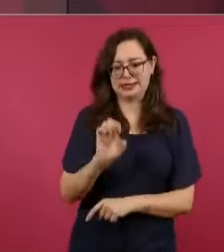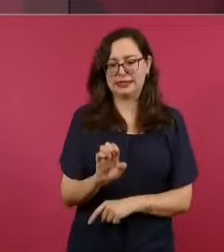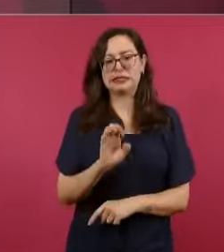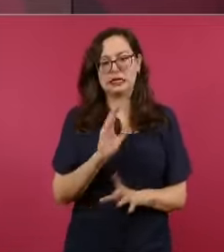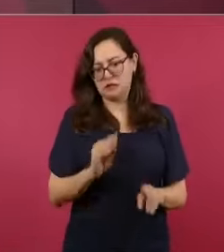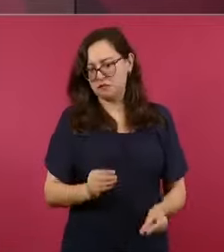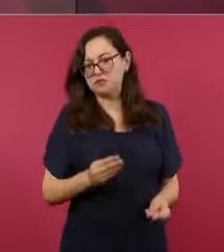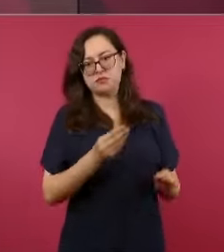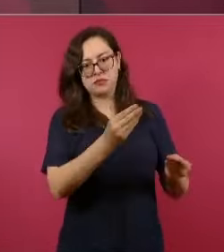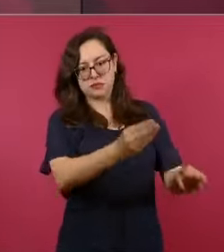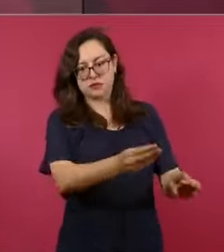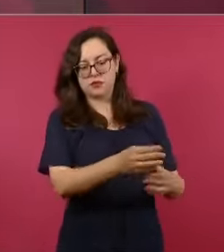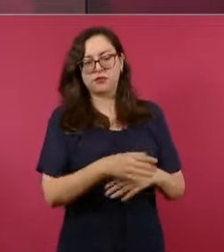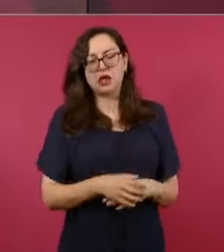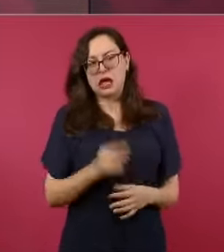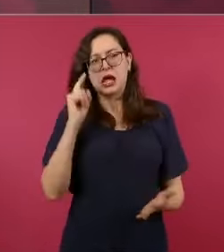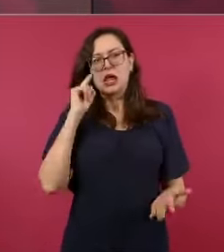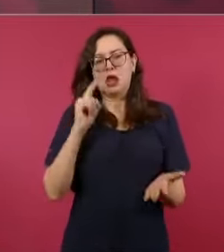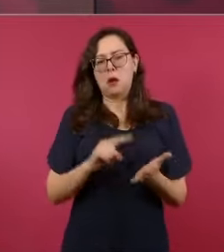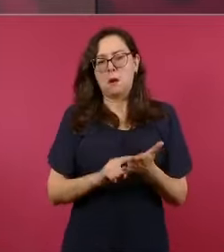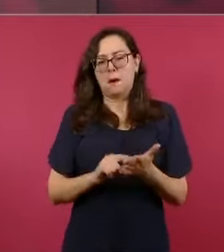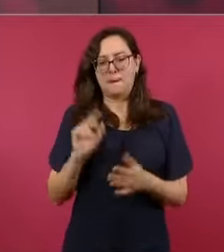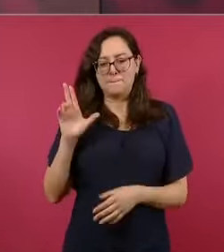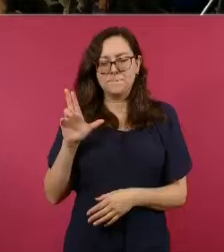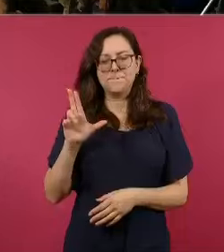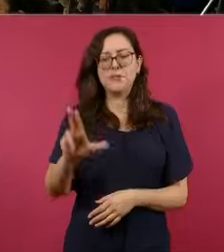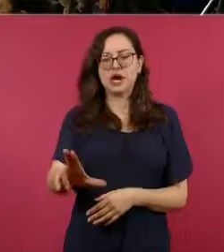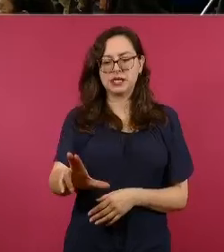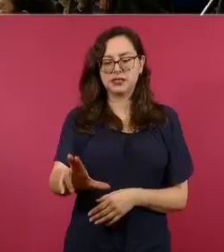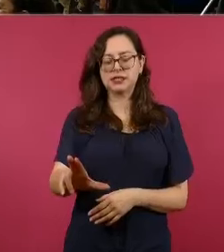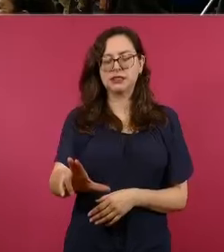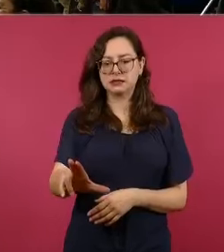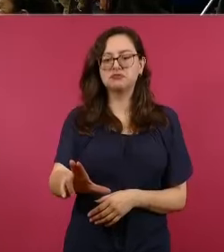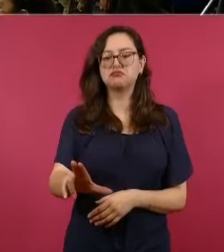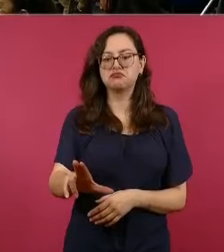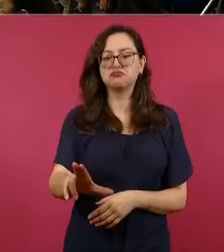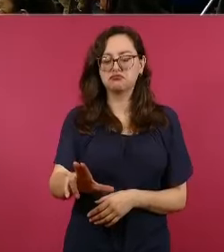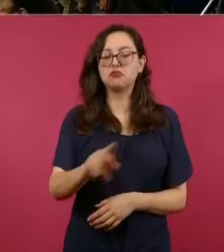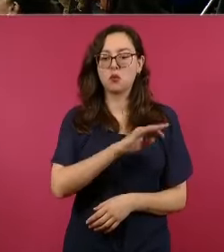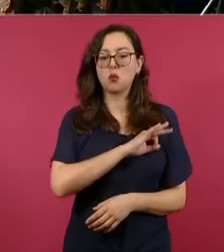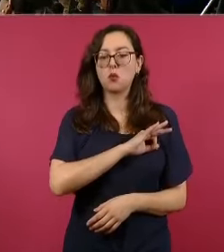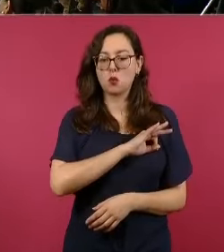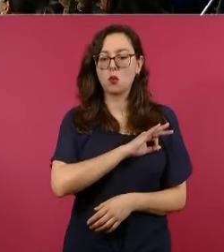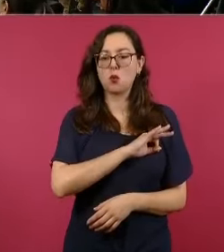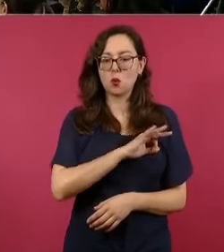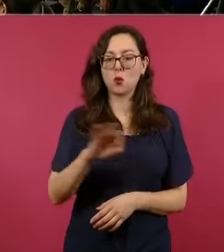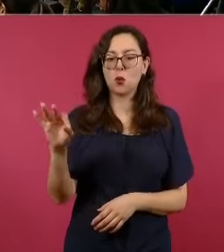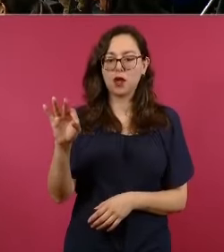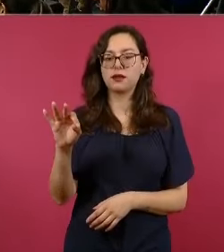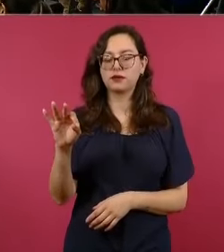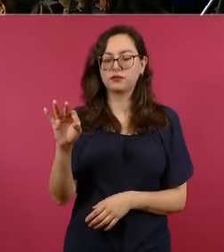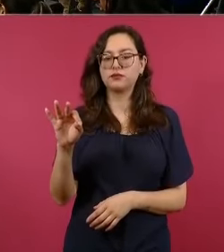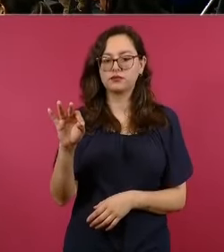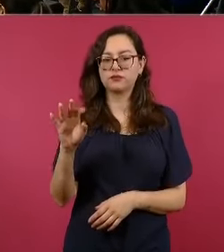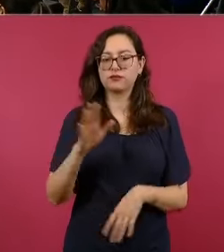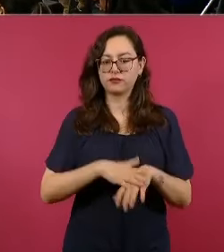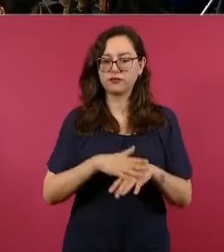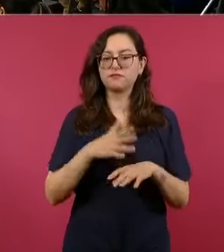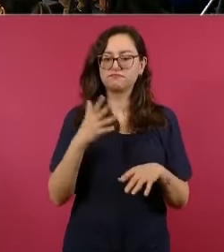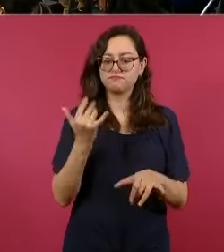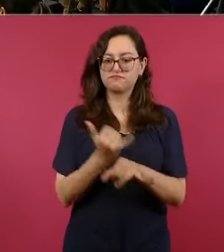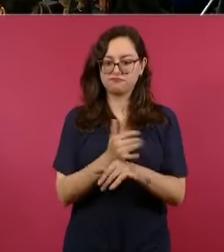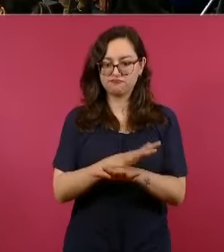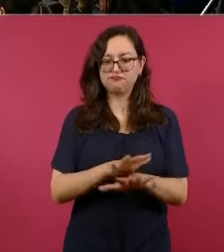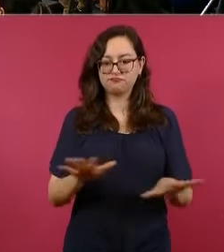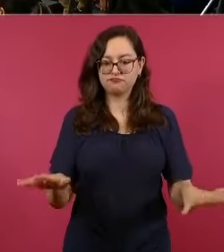el martes pueden eh los integrantes de seguridad informarles